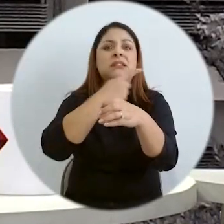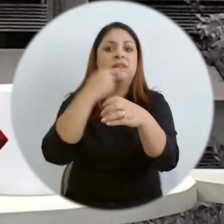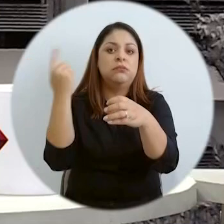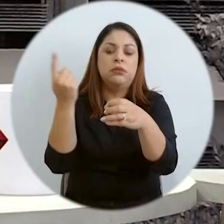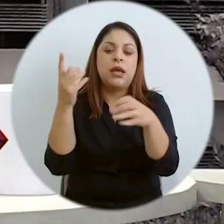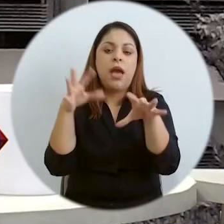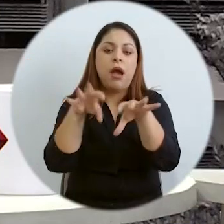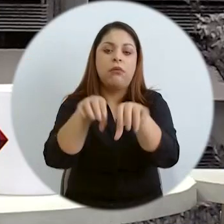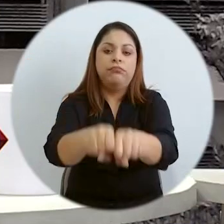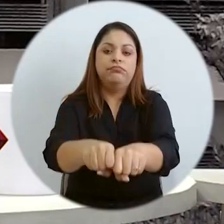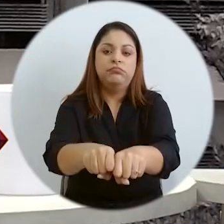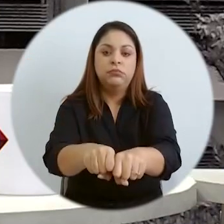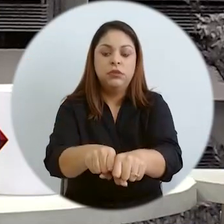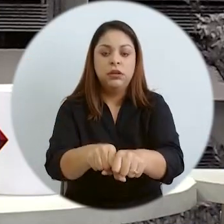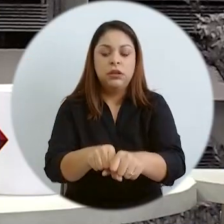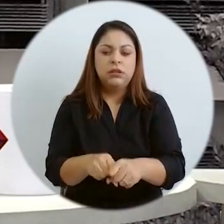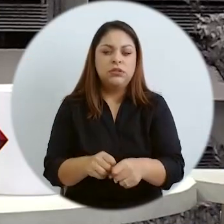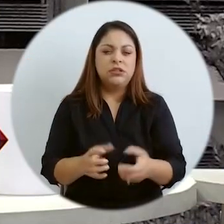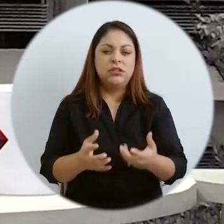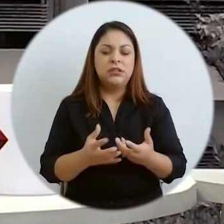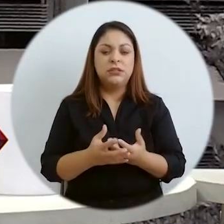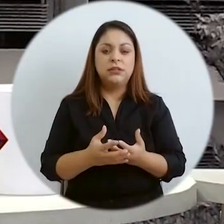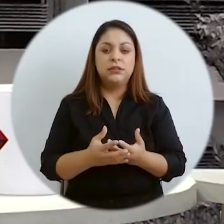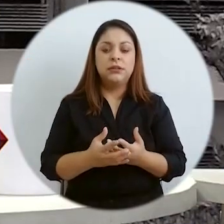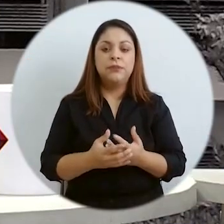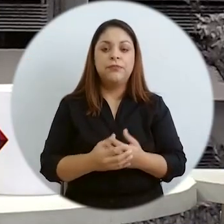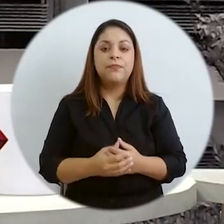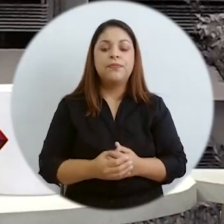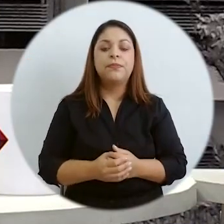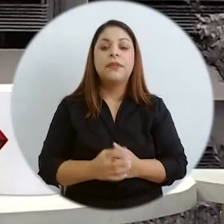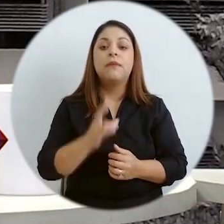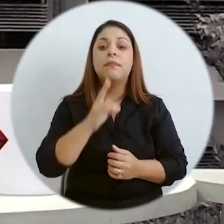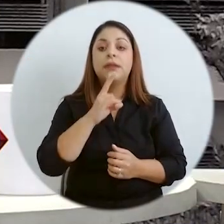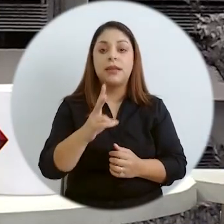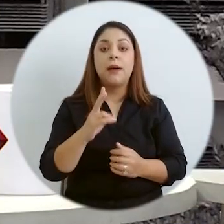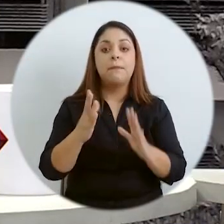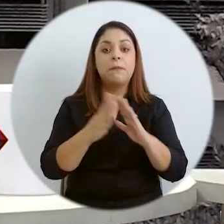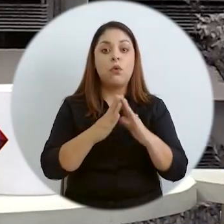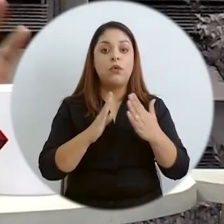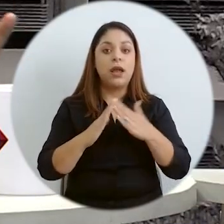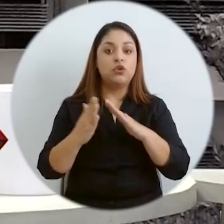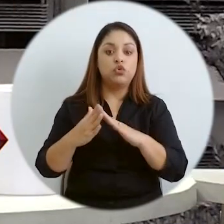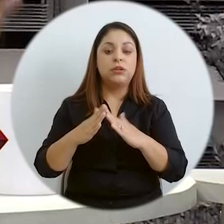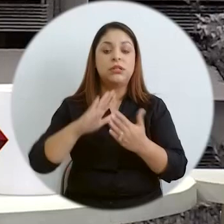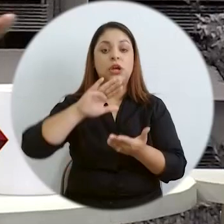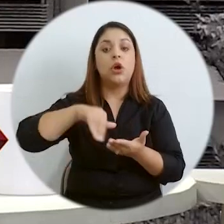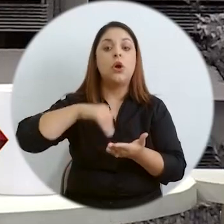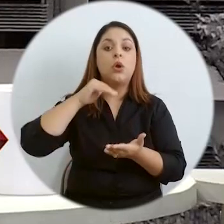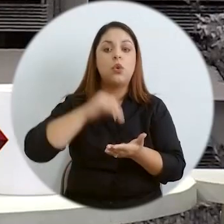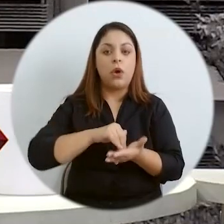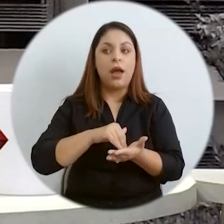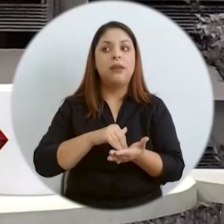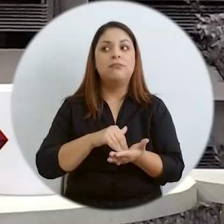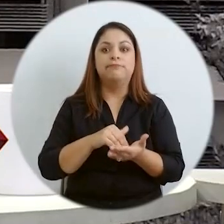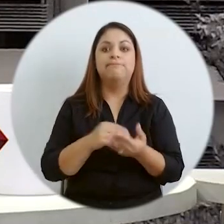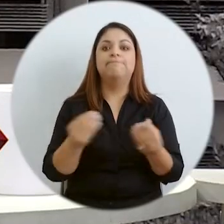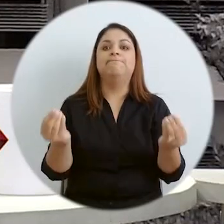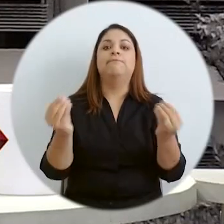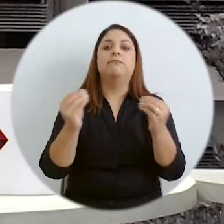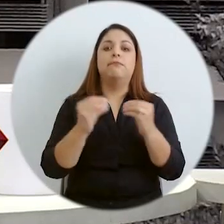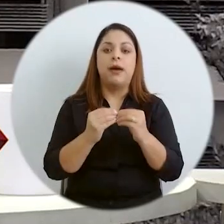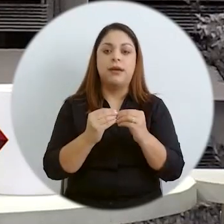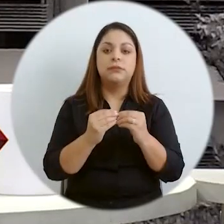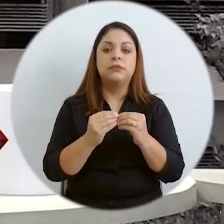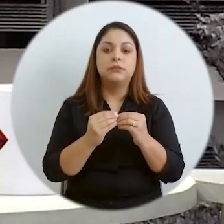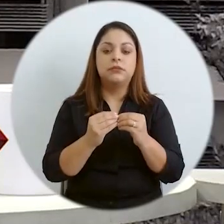tienen mayor atractivo para ese tipo de desarrollo, y las poblaciones locales son cada vez más marginadas